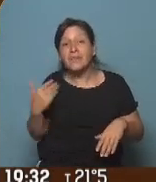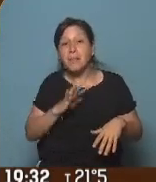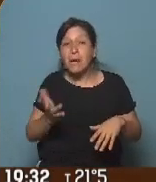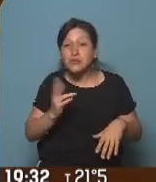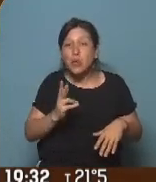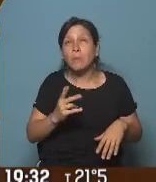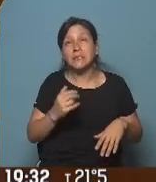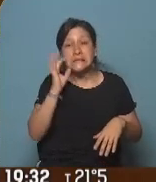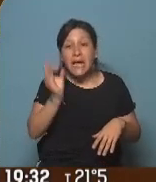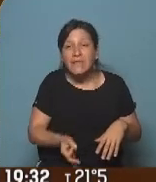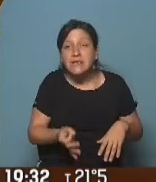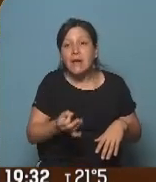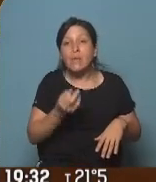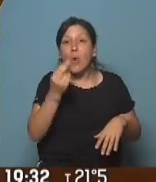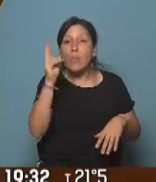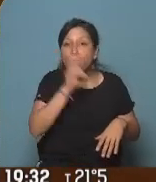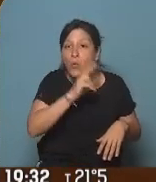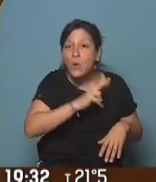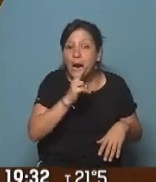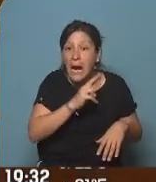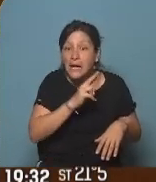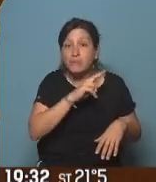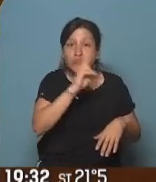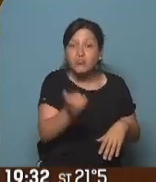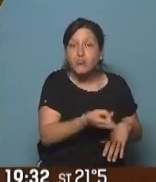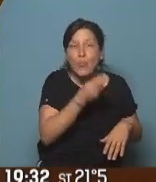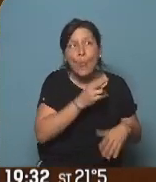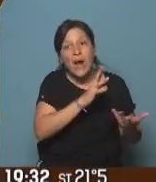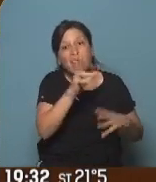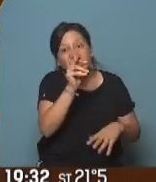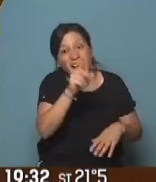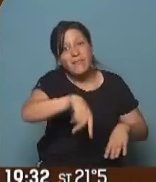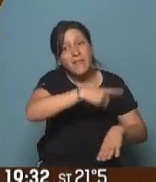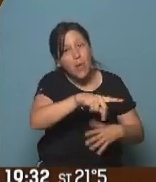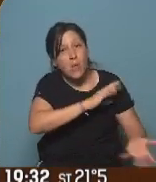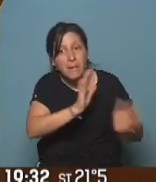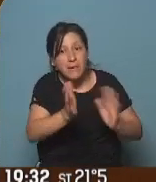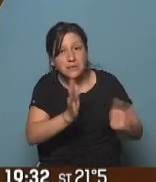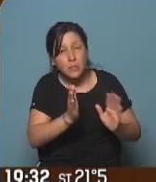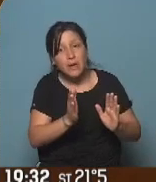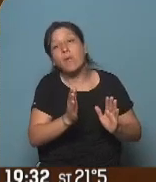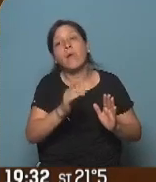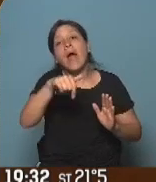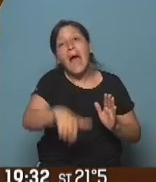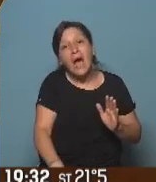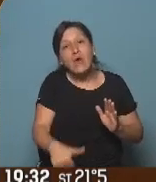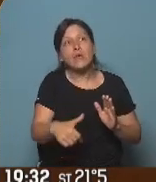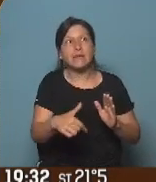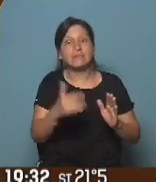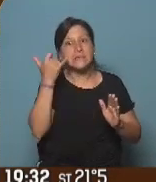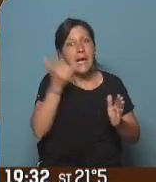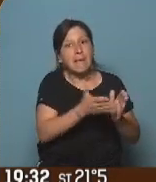horas por primera vez en el año 2018 tuvimos un leve descenso que hablamos de cada 32 horas